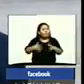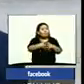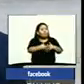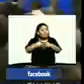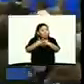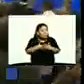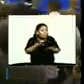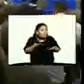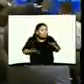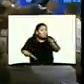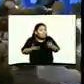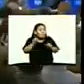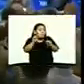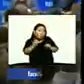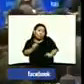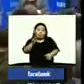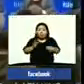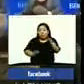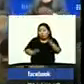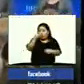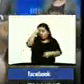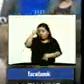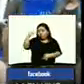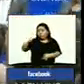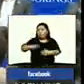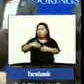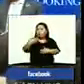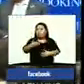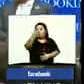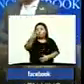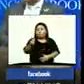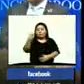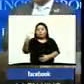podría enfrentar un juicio político en los próximos días.